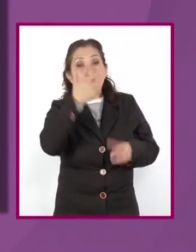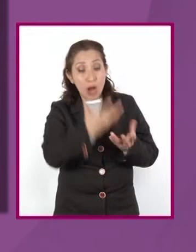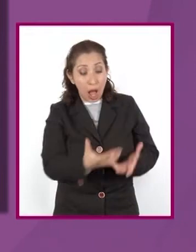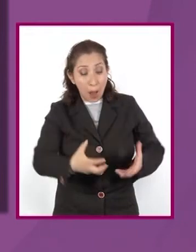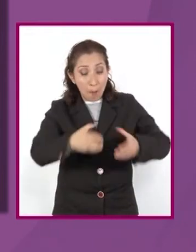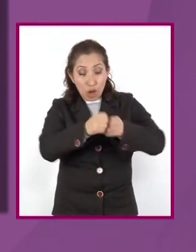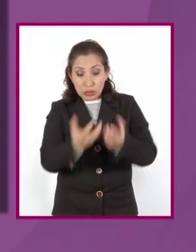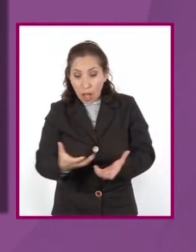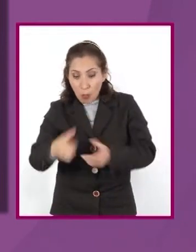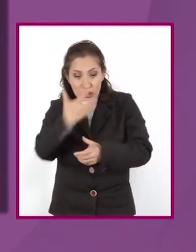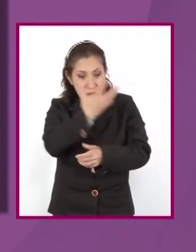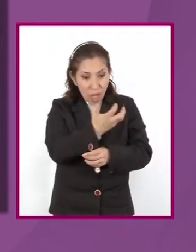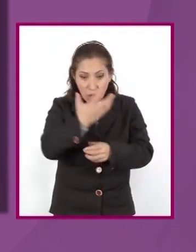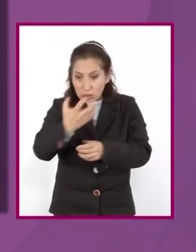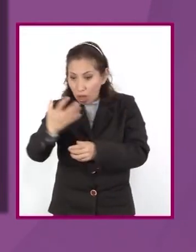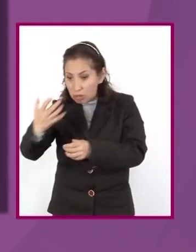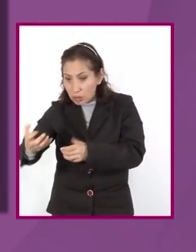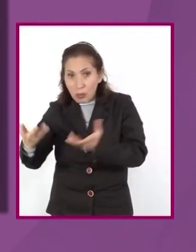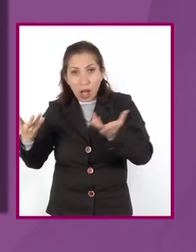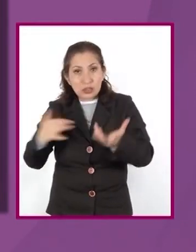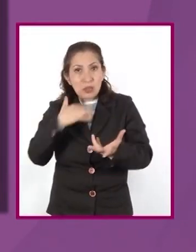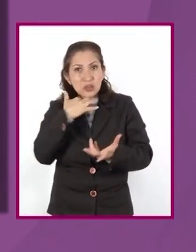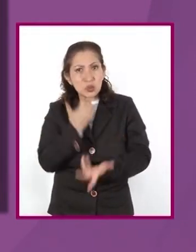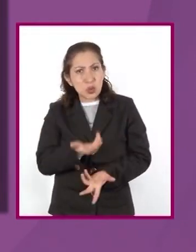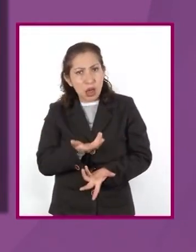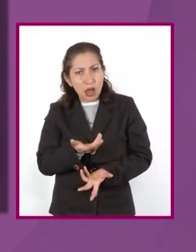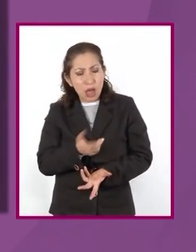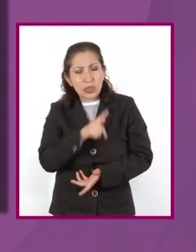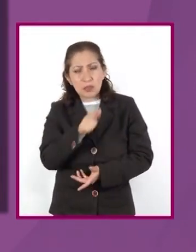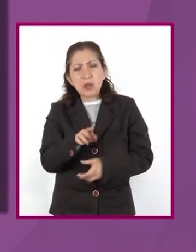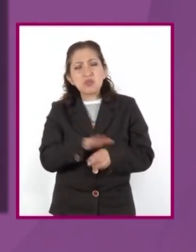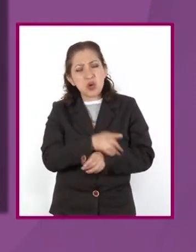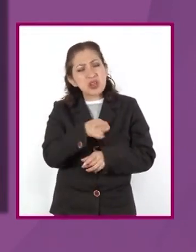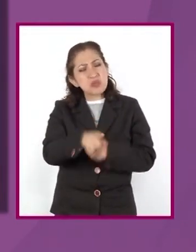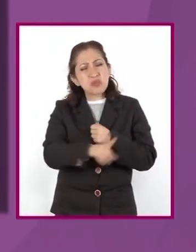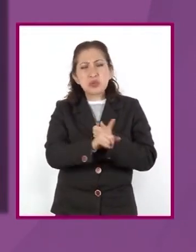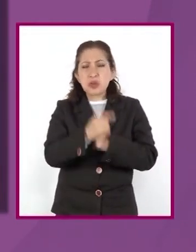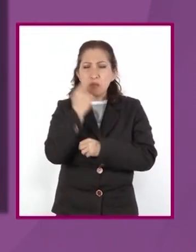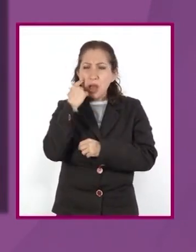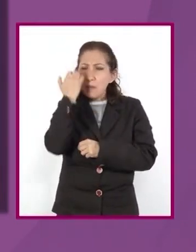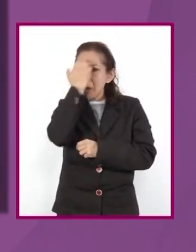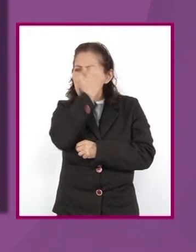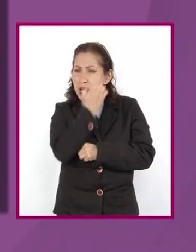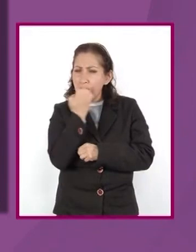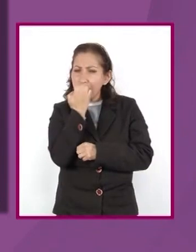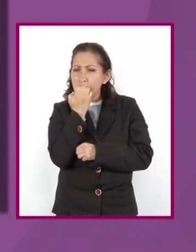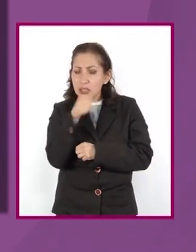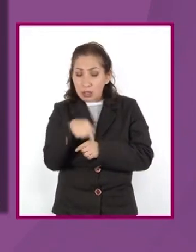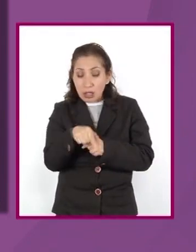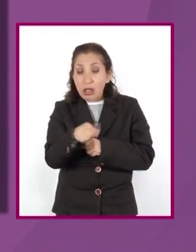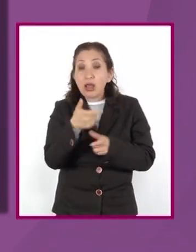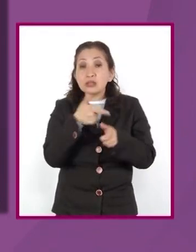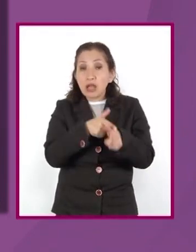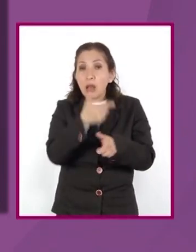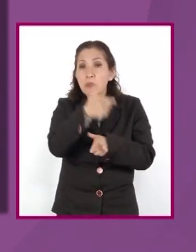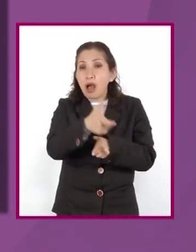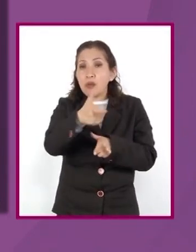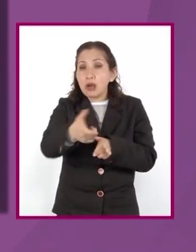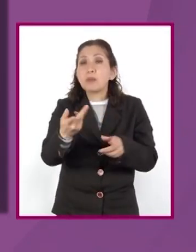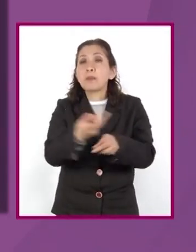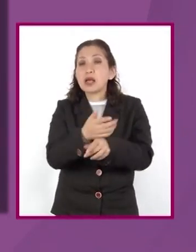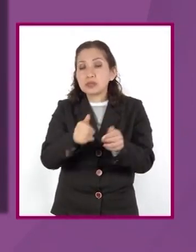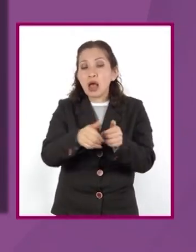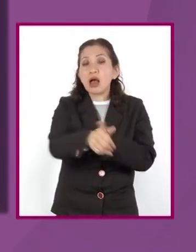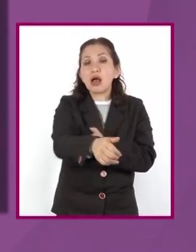de basura que generan. Después debemos analizar las causas del problema, así como sus consecuencias.